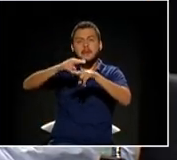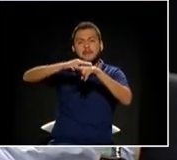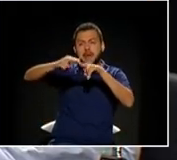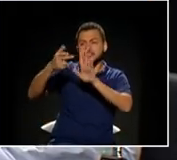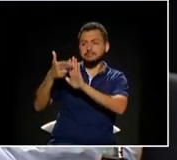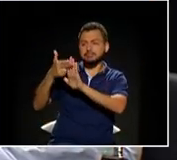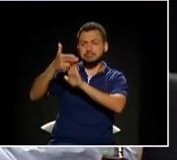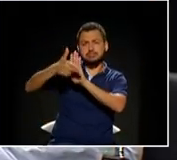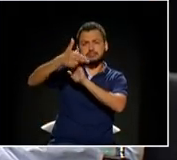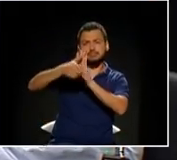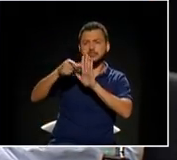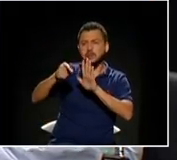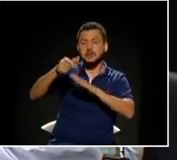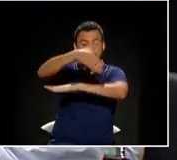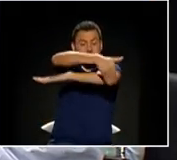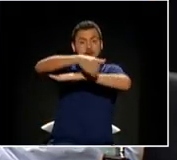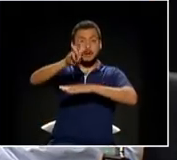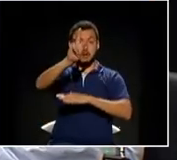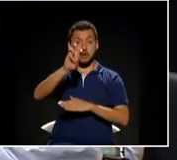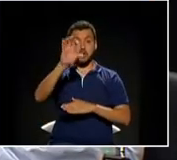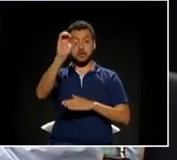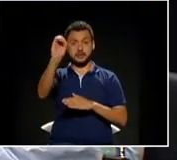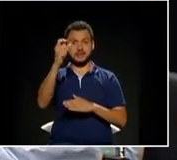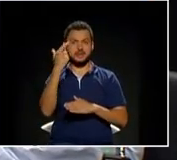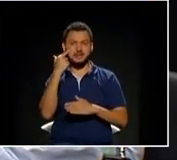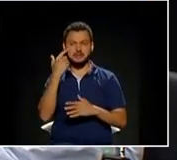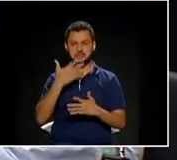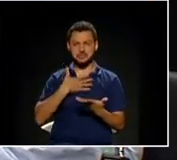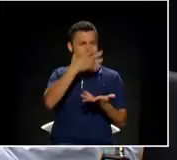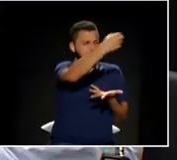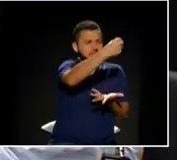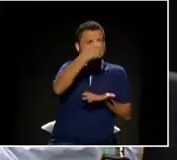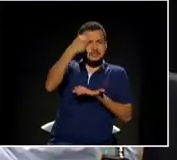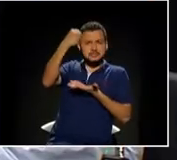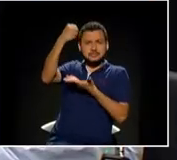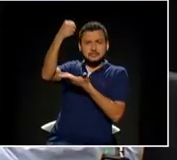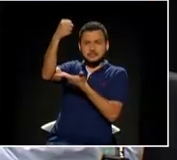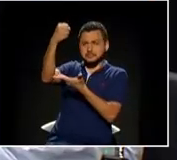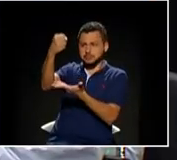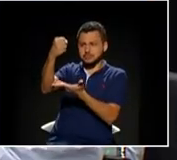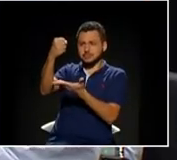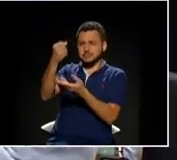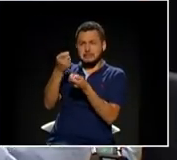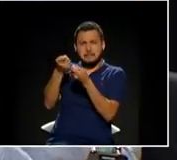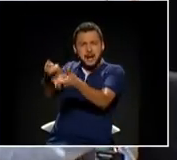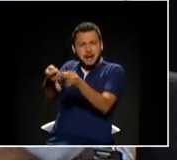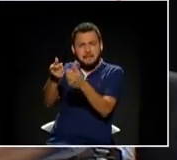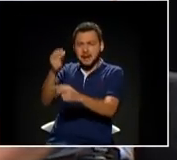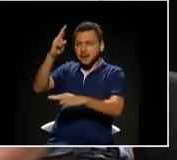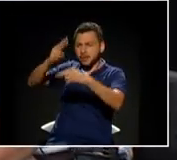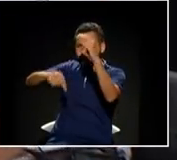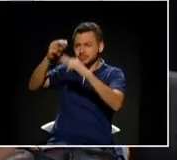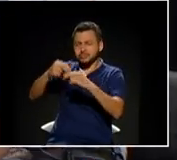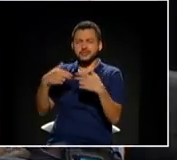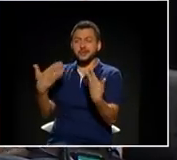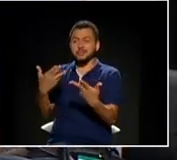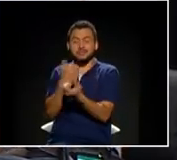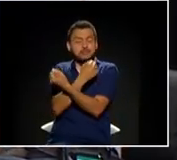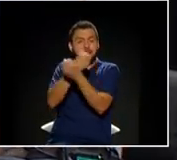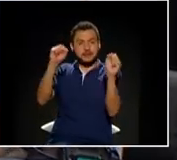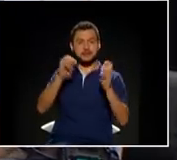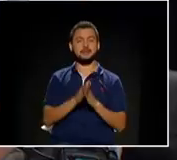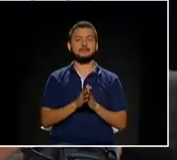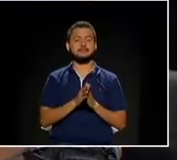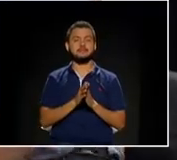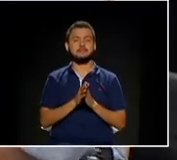no dijo tampoco cuánto cuesta y pues si está la idea siempre del metro subterráneo que es la segunda línea el metro pues el tren de cercanías primero sería la opción esa la